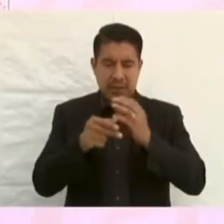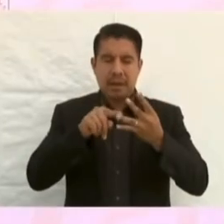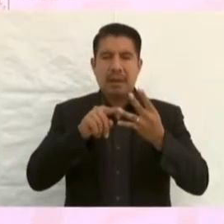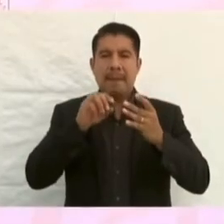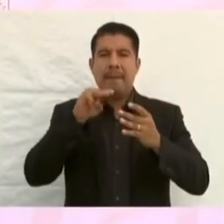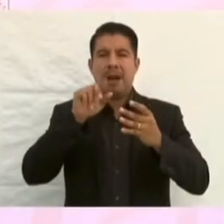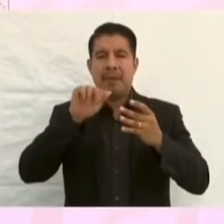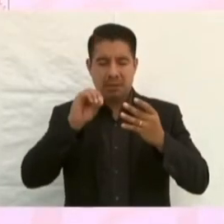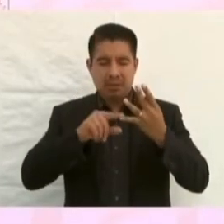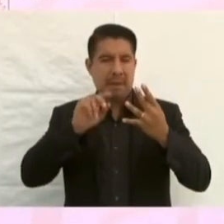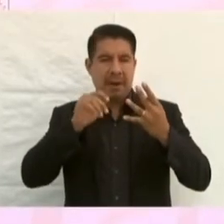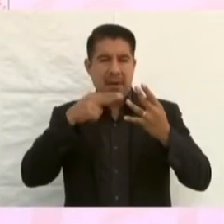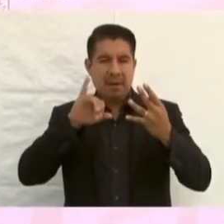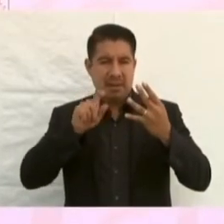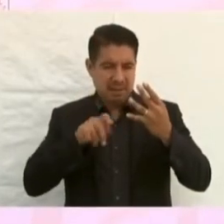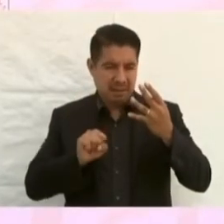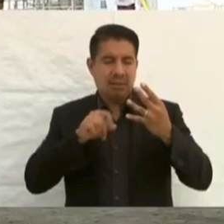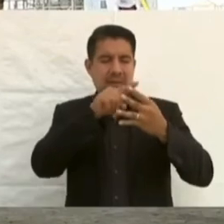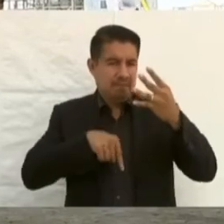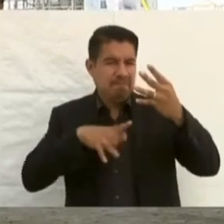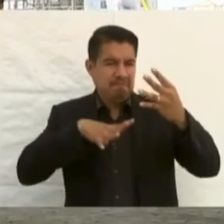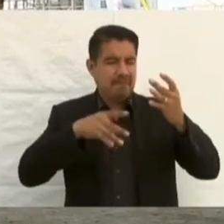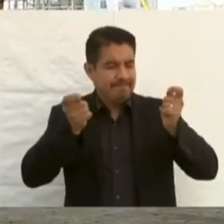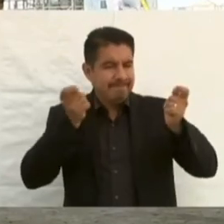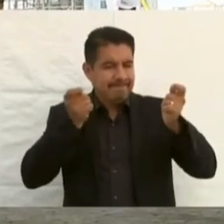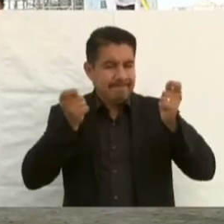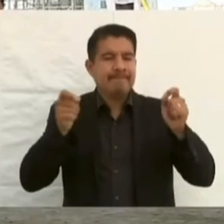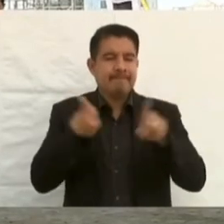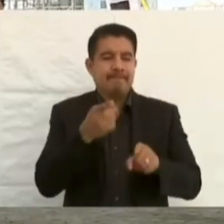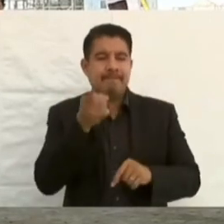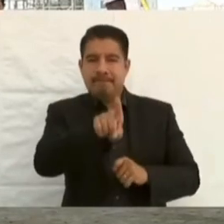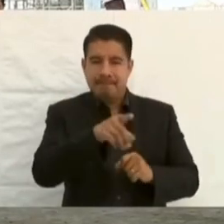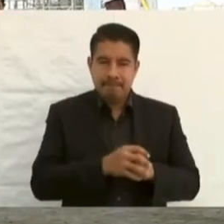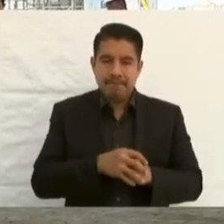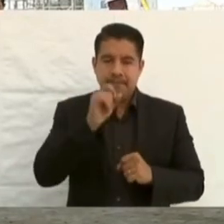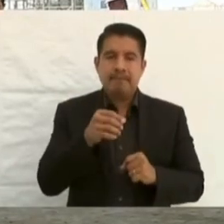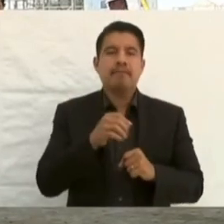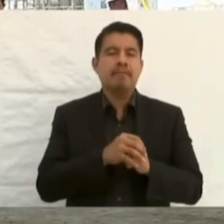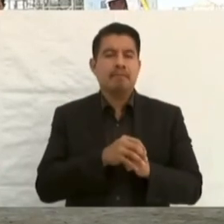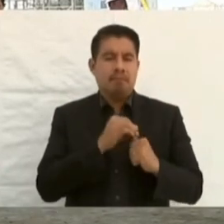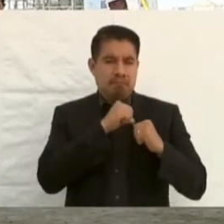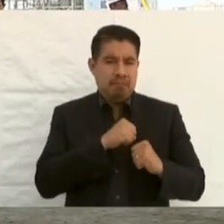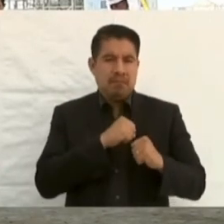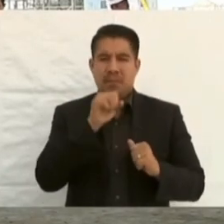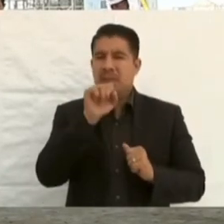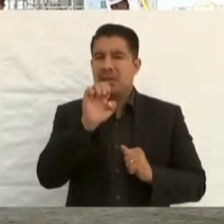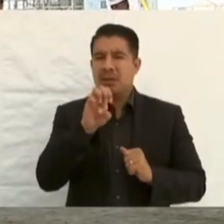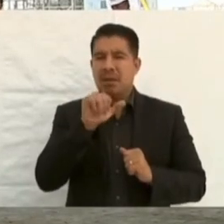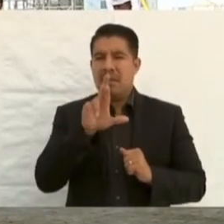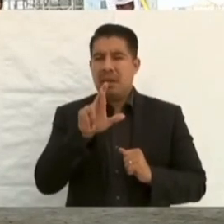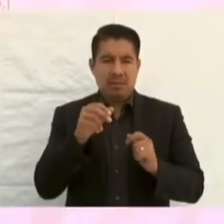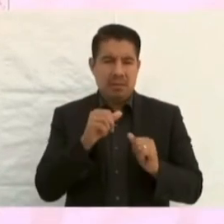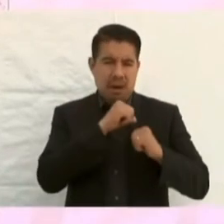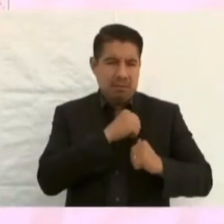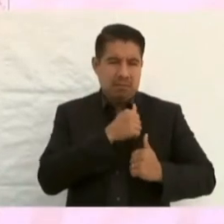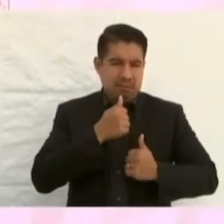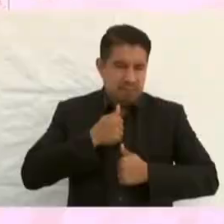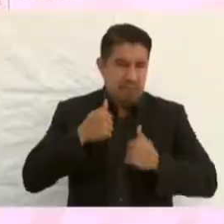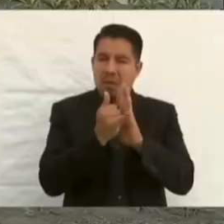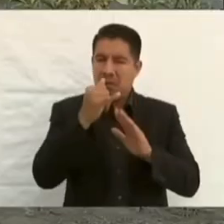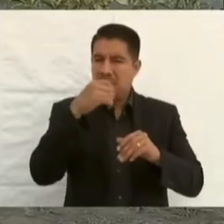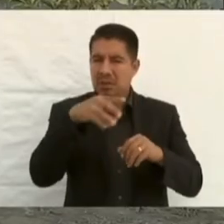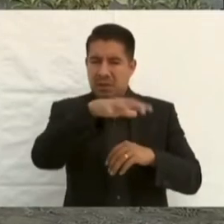para que no haya inundaciones. Al mismo tiempo, he dado instrucciones al secretario de Marina, el almirante